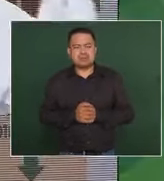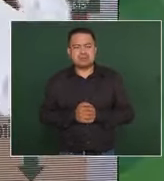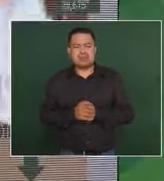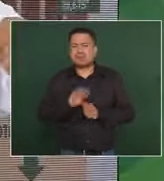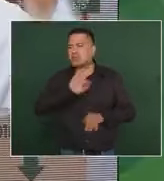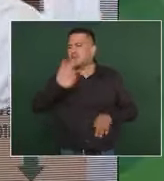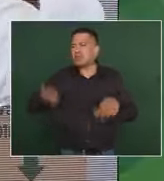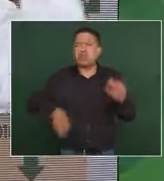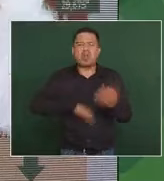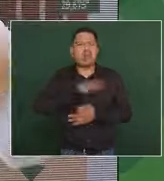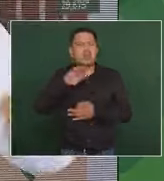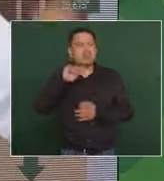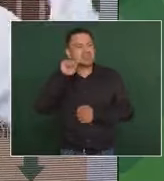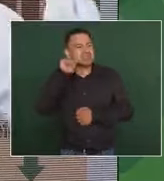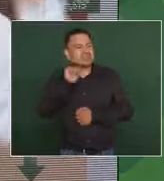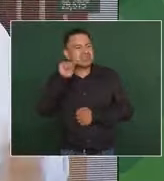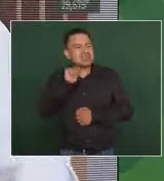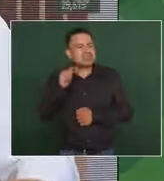todo lo quieren resolver